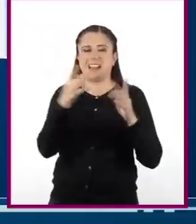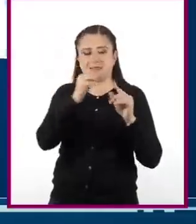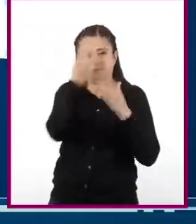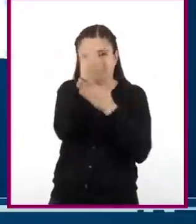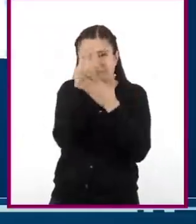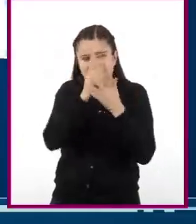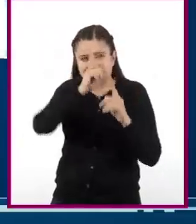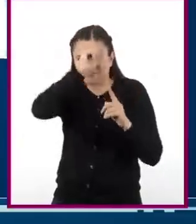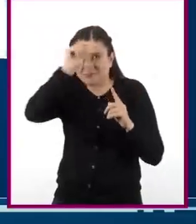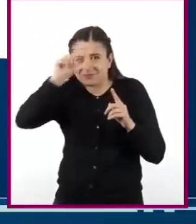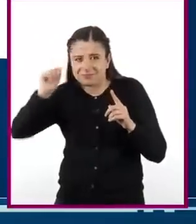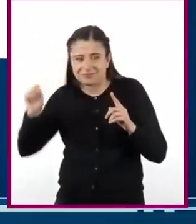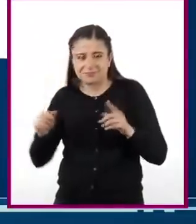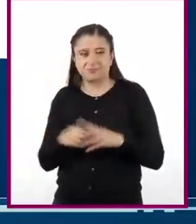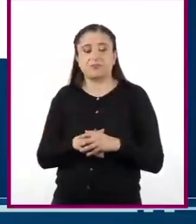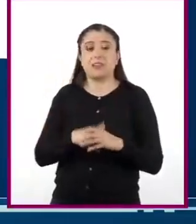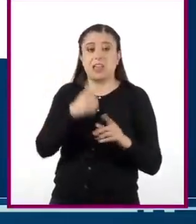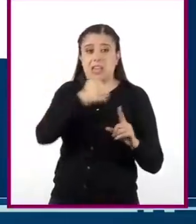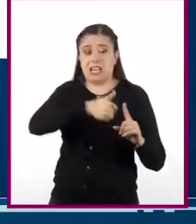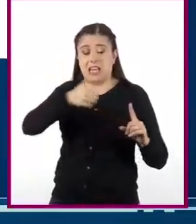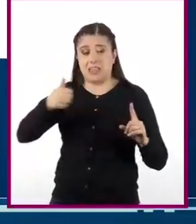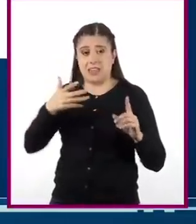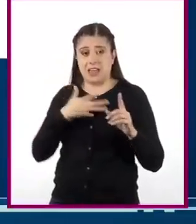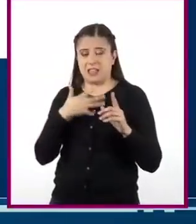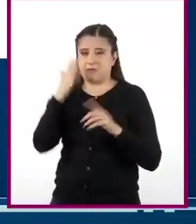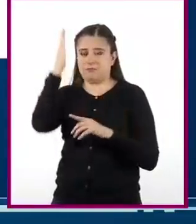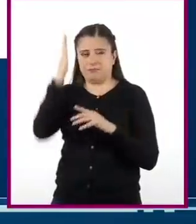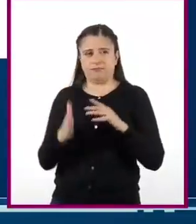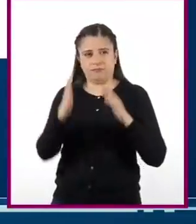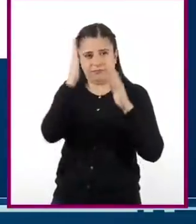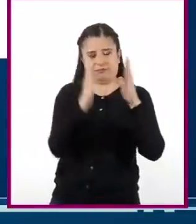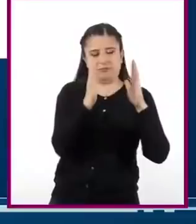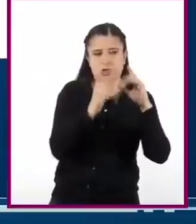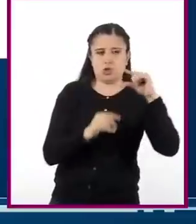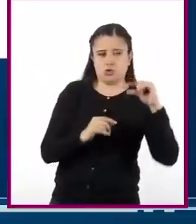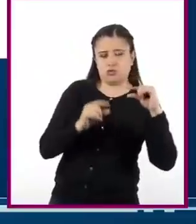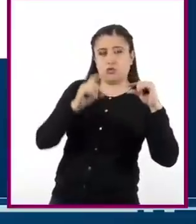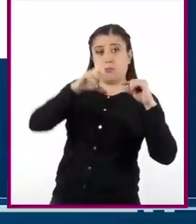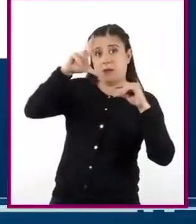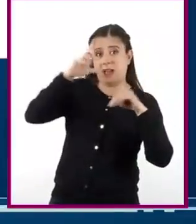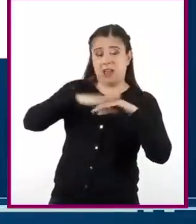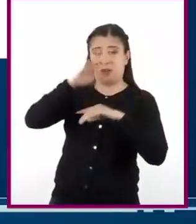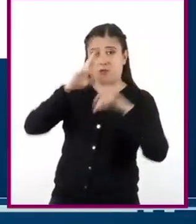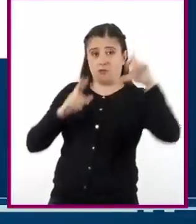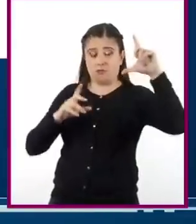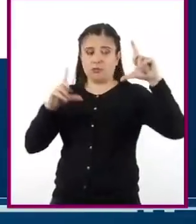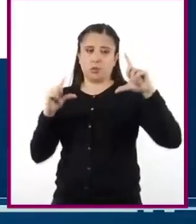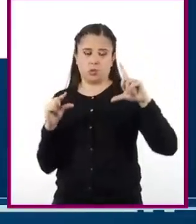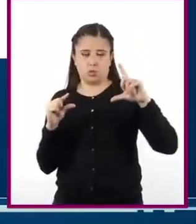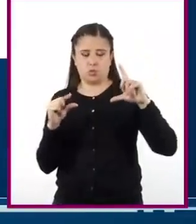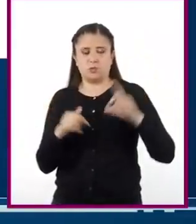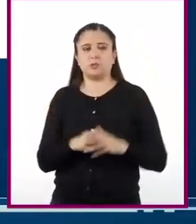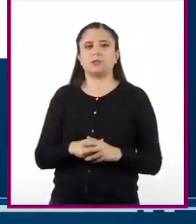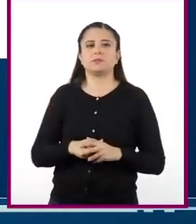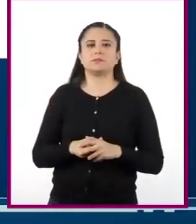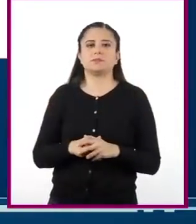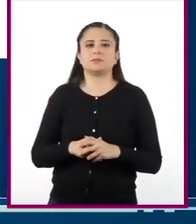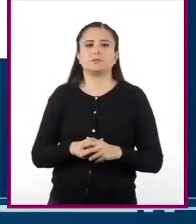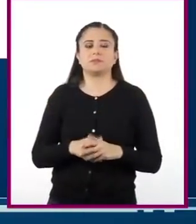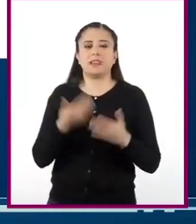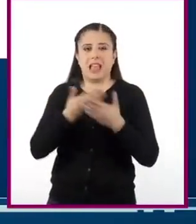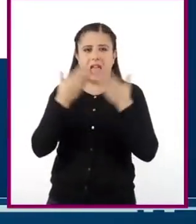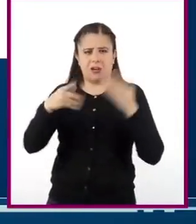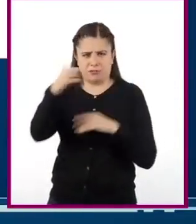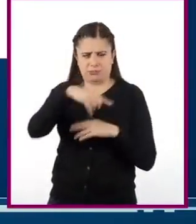histograma. Cada intervalo tiene un límite superior y uno inferior, los cuales determinan su amplitud.